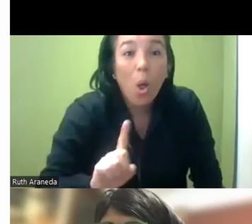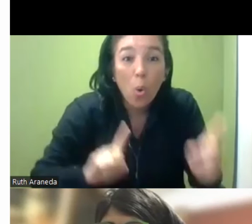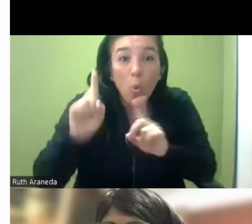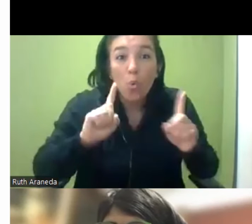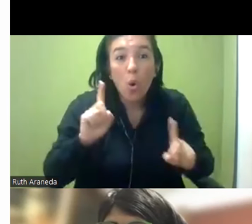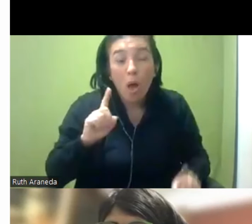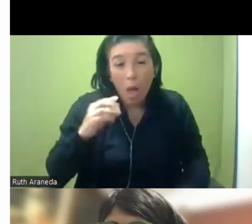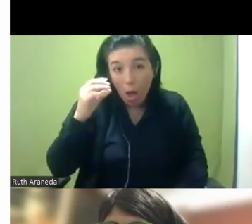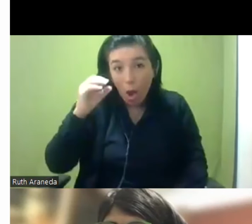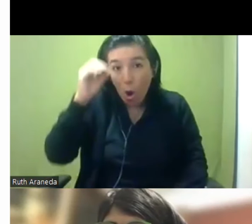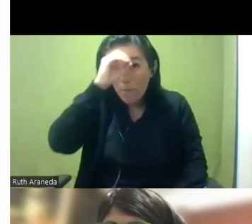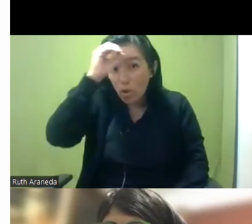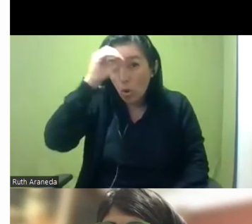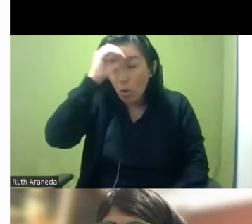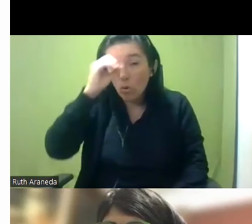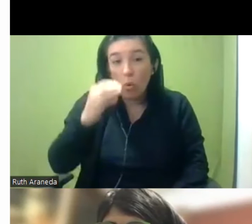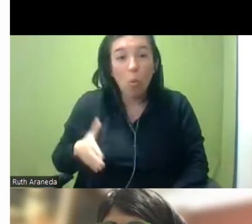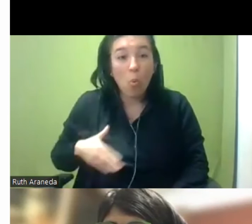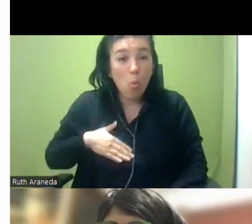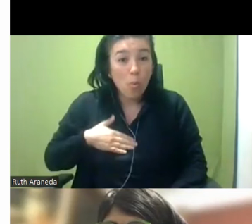parece que no.